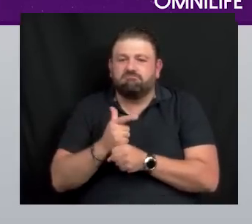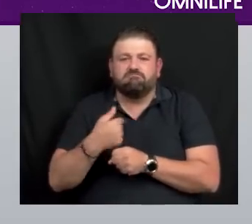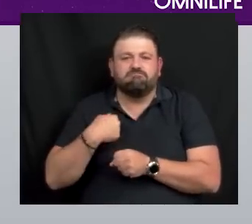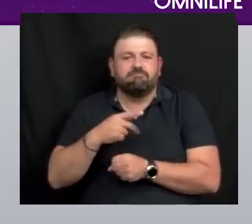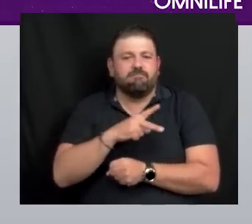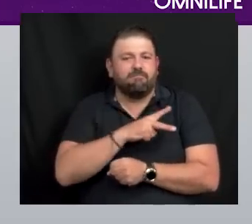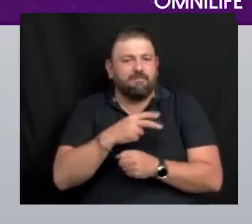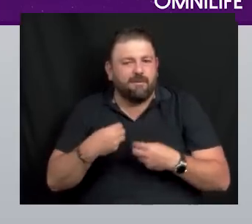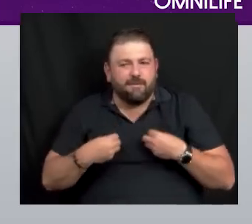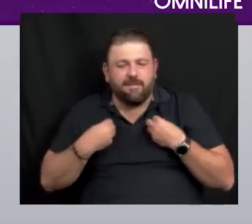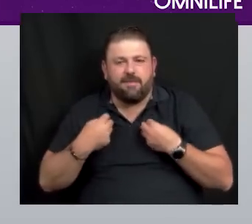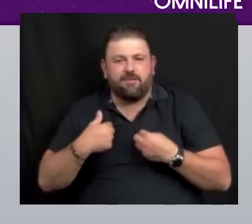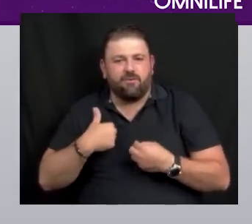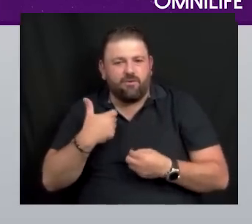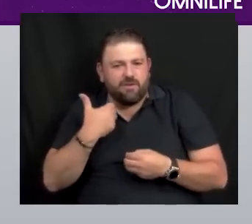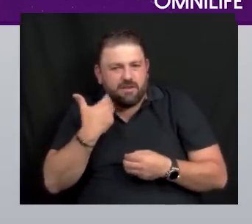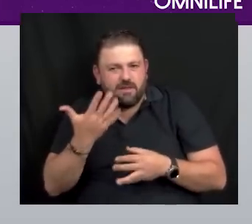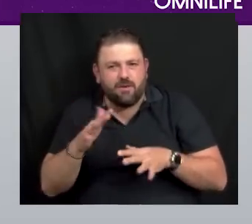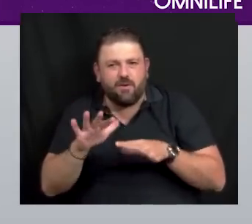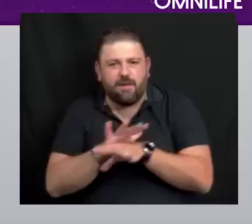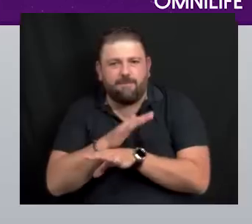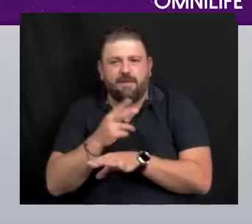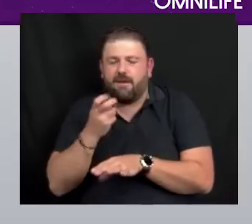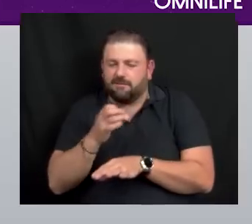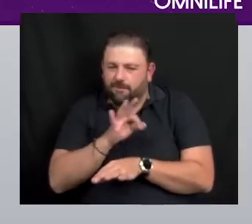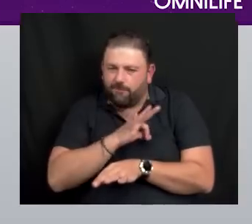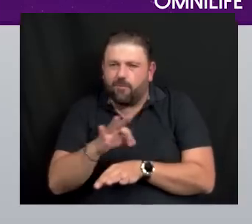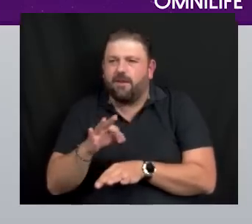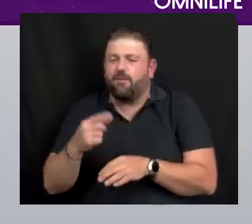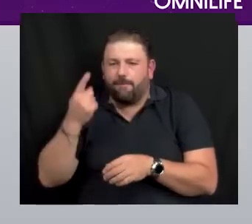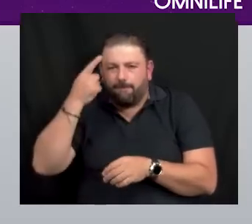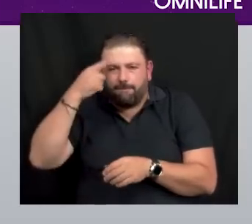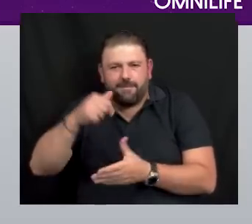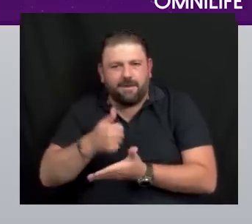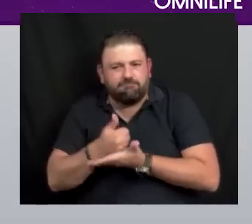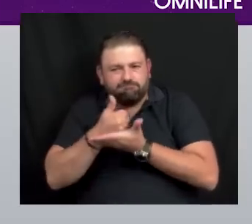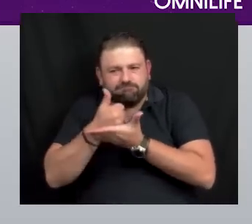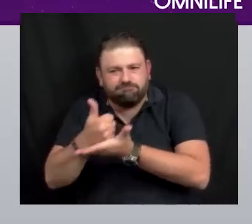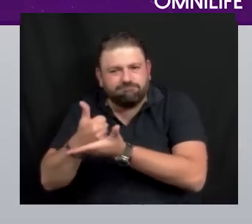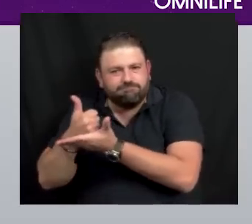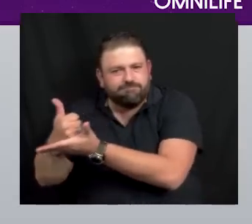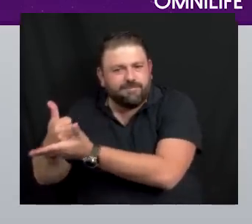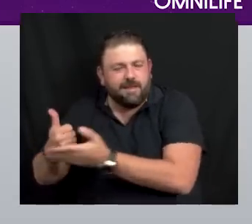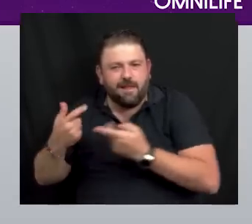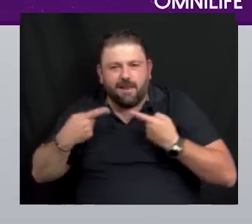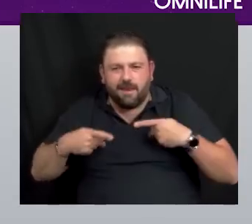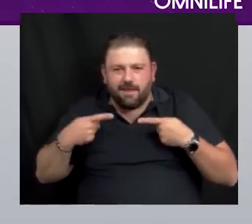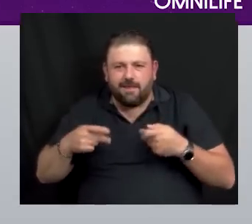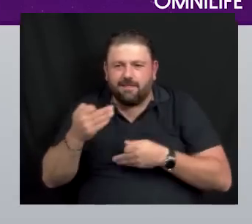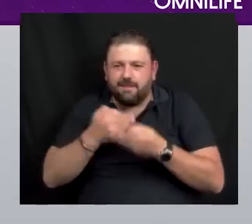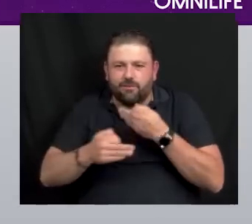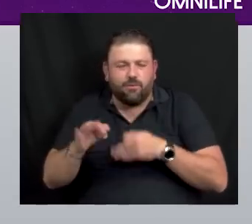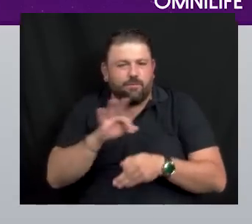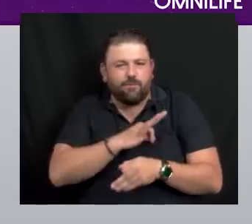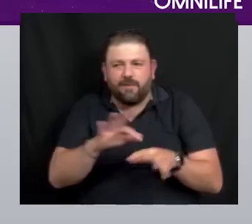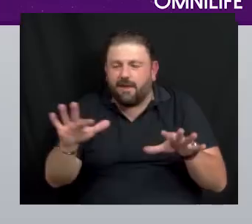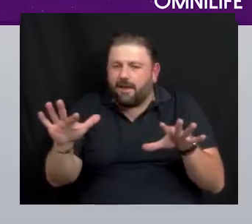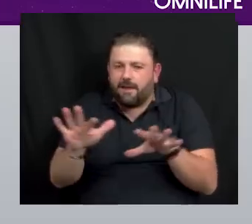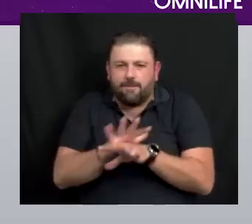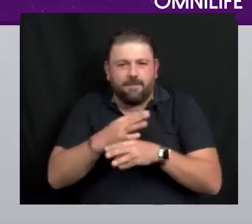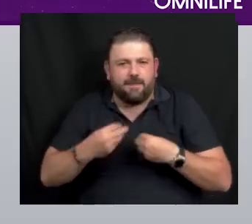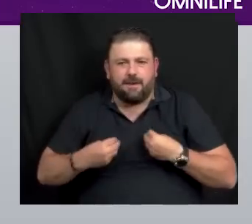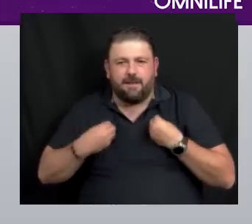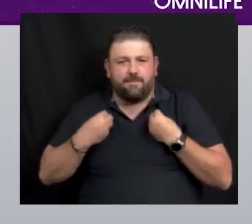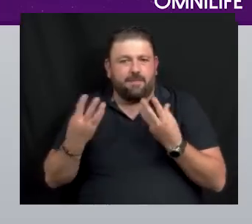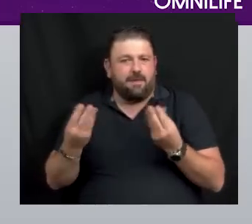está generando que pueda cambiar la vida a mucha gente. Hago mucho hincapié en esto, en cambiar la vida de mucha